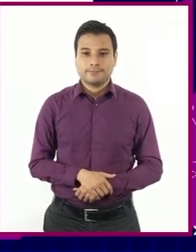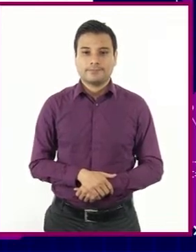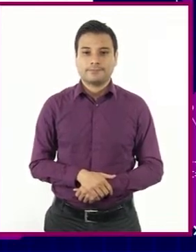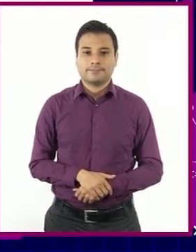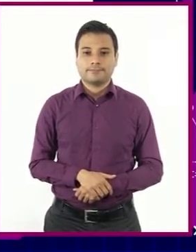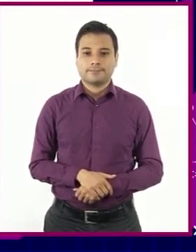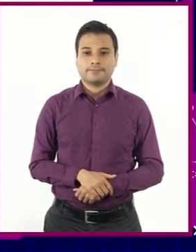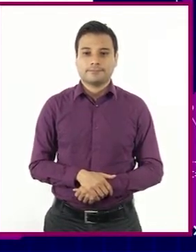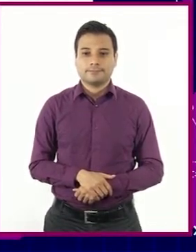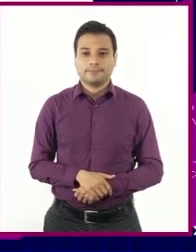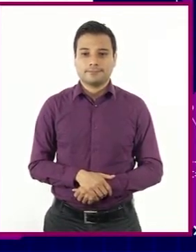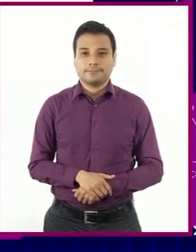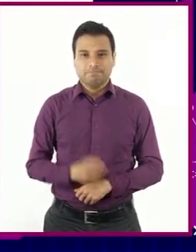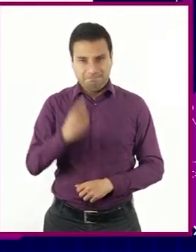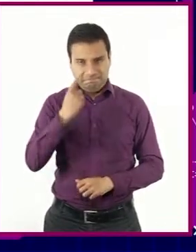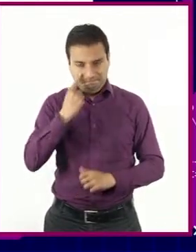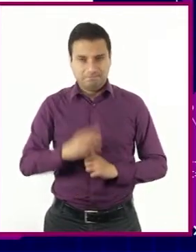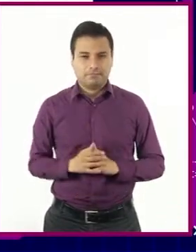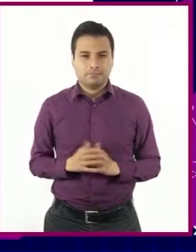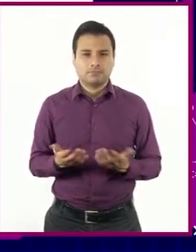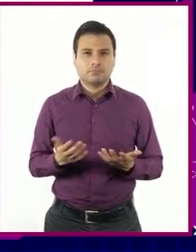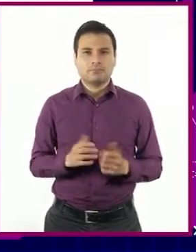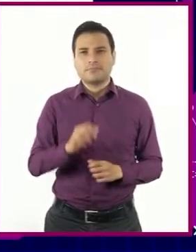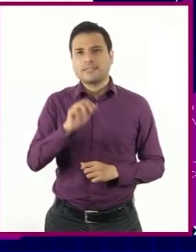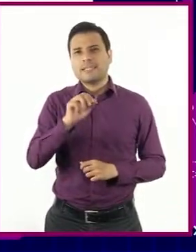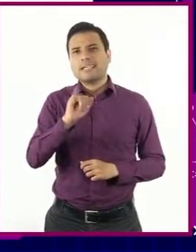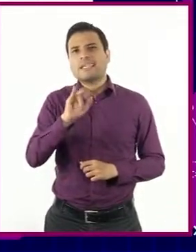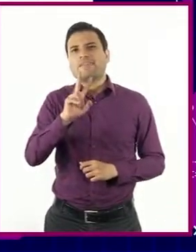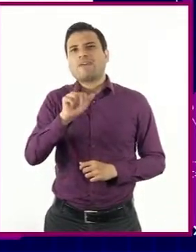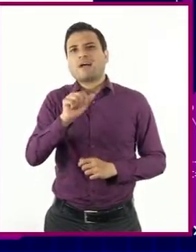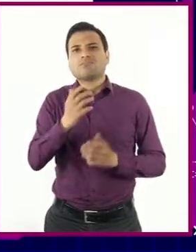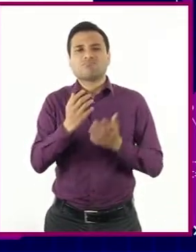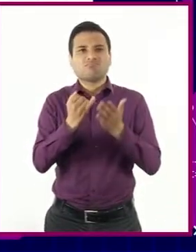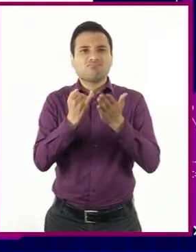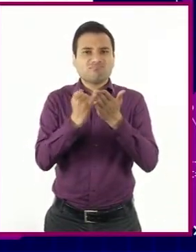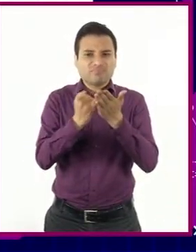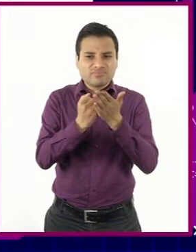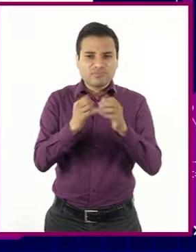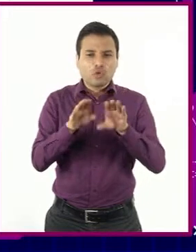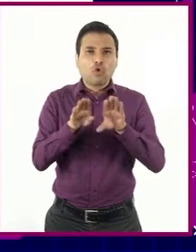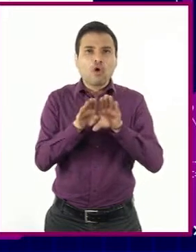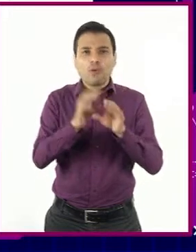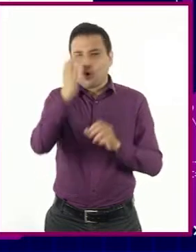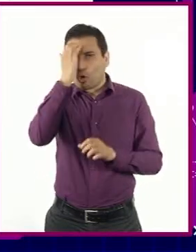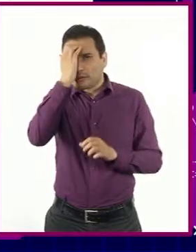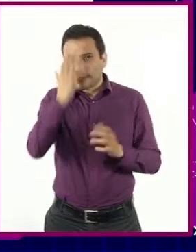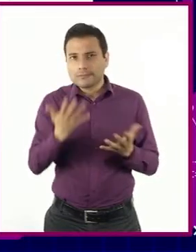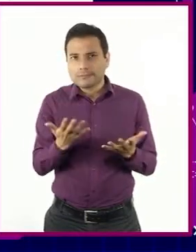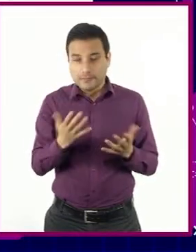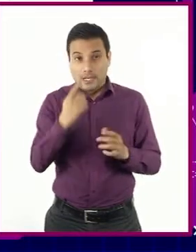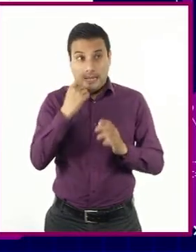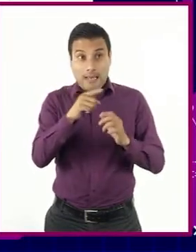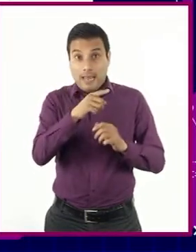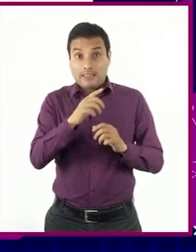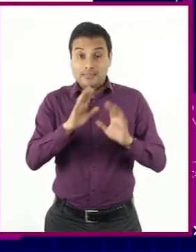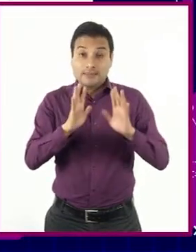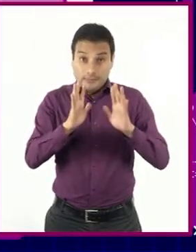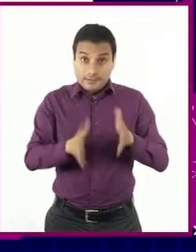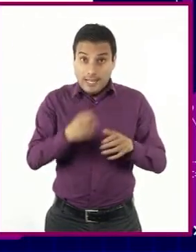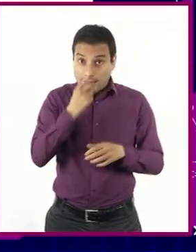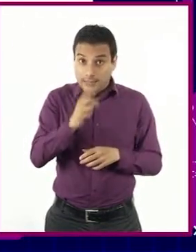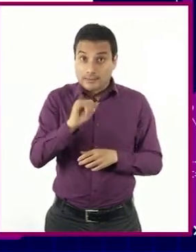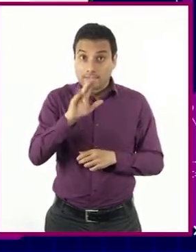Ahora veamos cómo podemos conocer el IVA del precio de un artículo si este ya lo contiene.